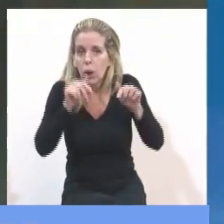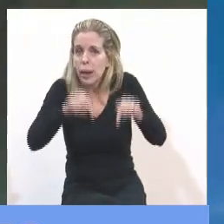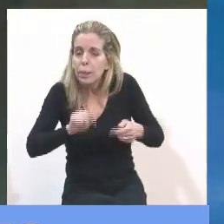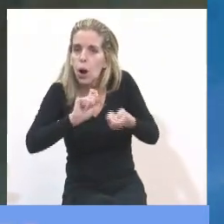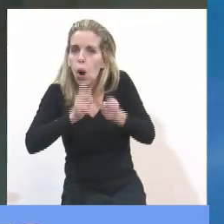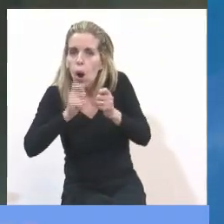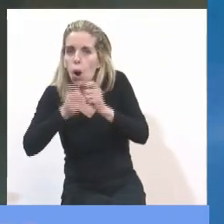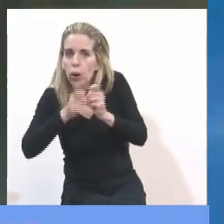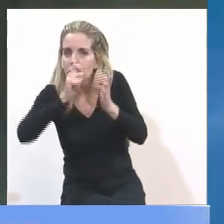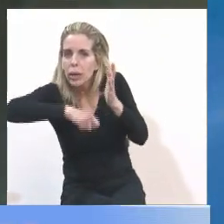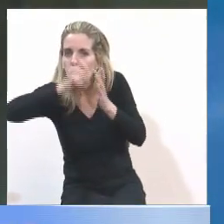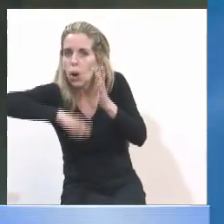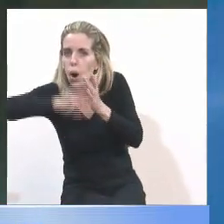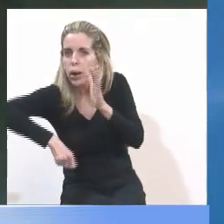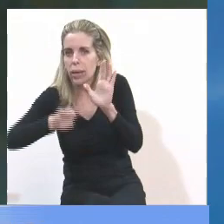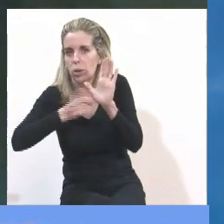corrigiendo